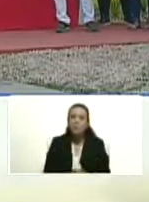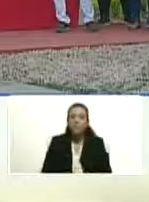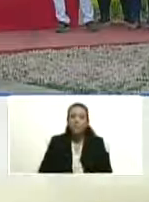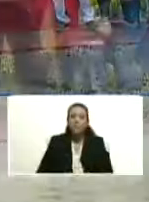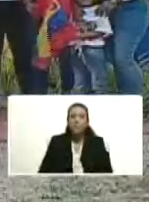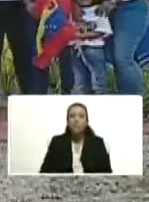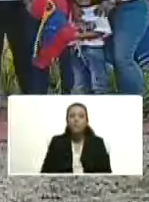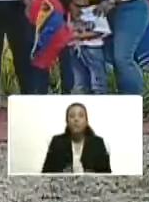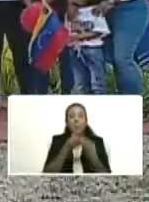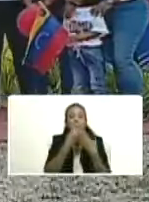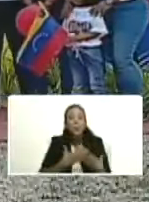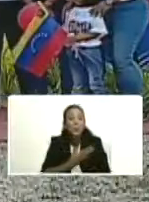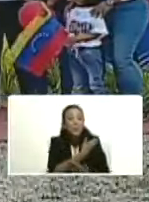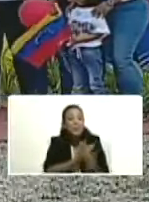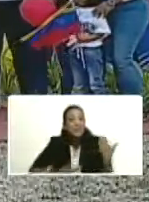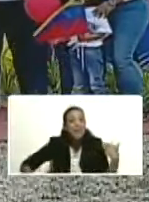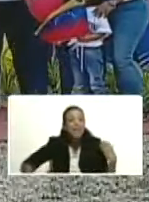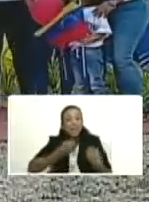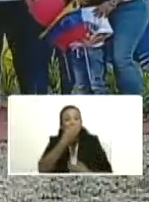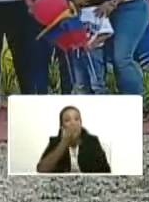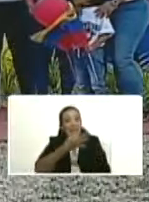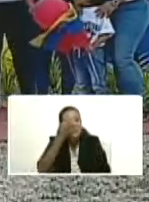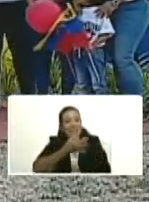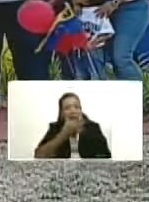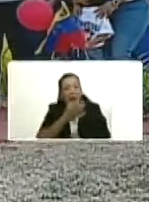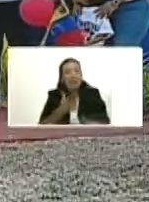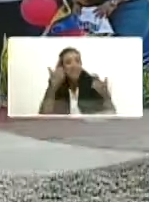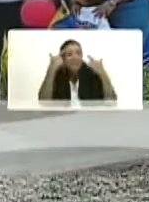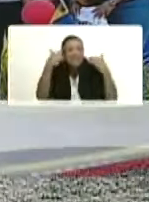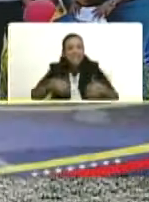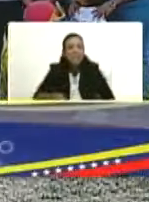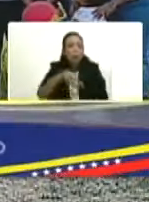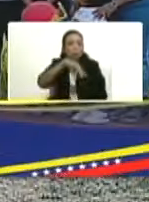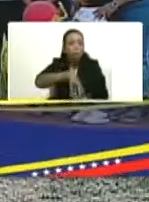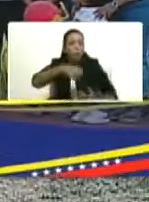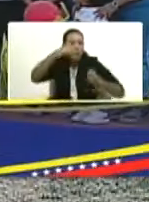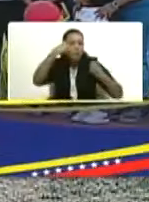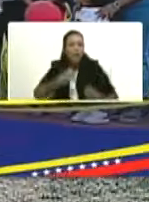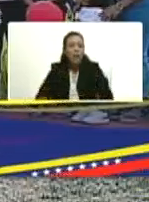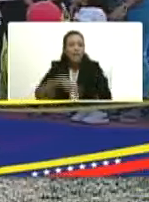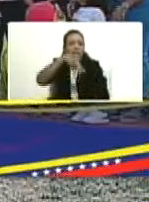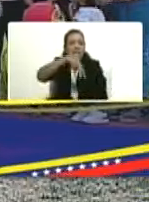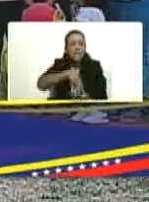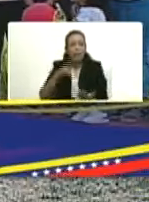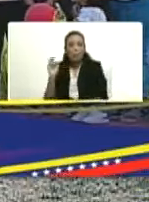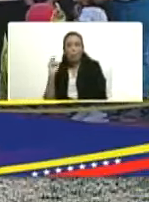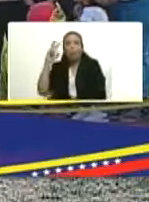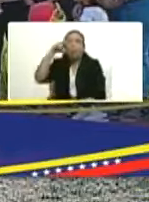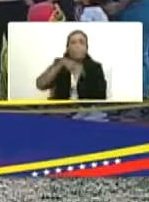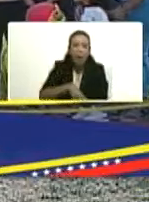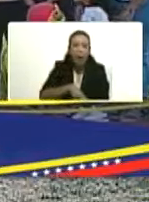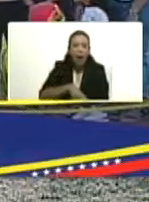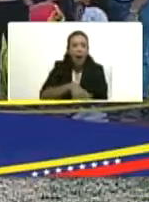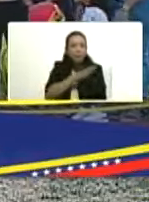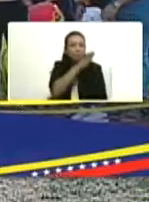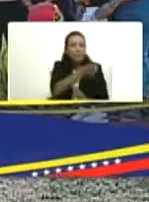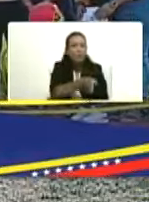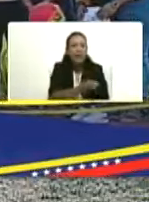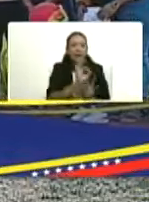Bueno, presidente, buenas tardes. Aquí estamos, paradito, como dice usted. Caímos parado aquí en Guacara